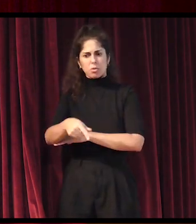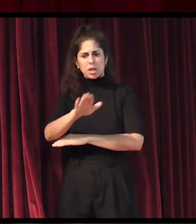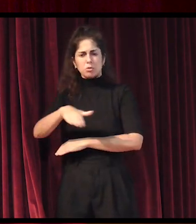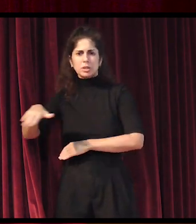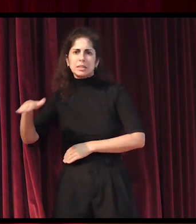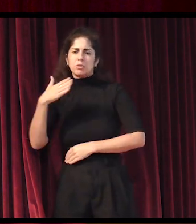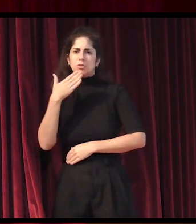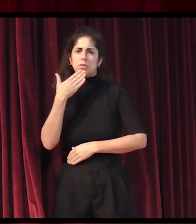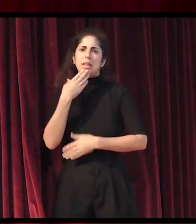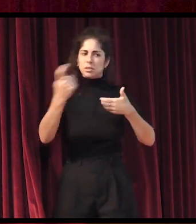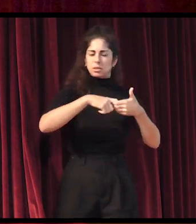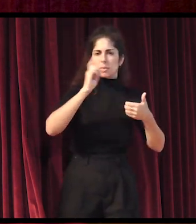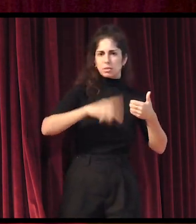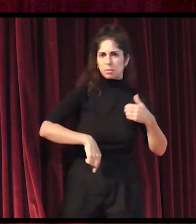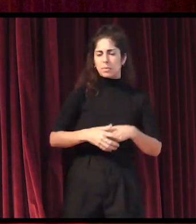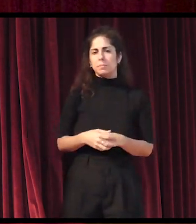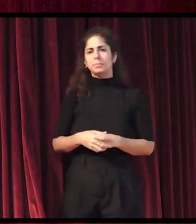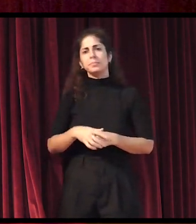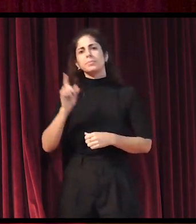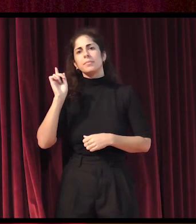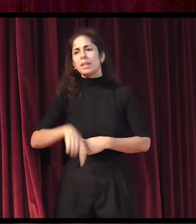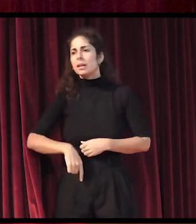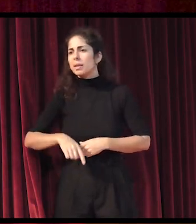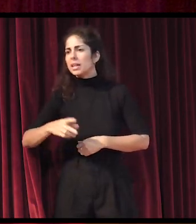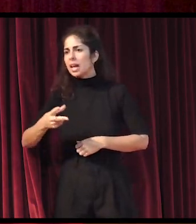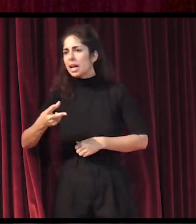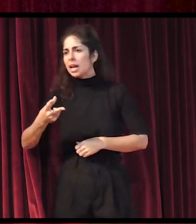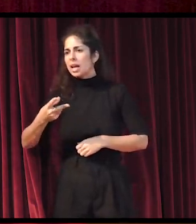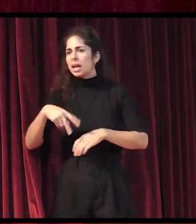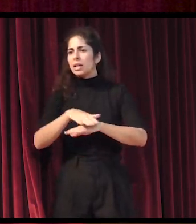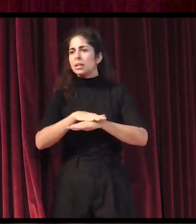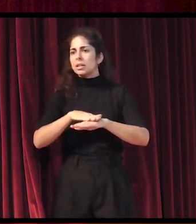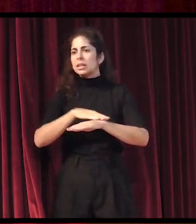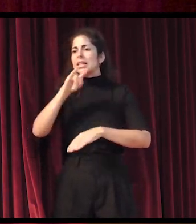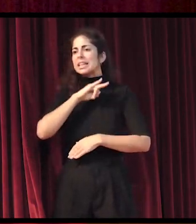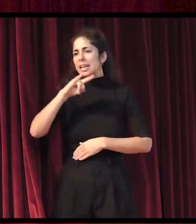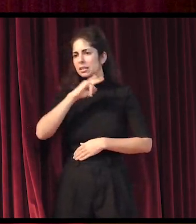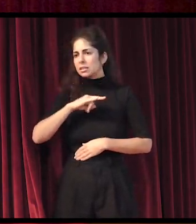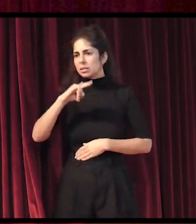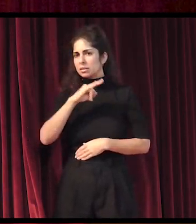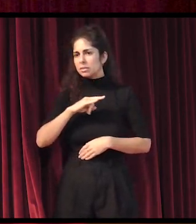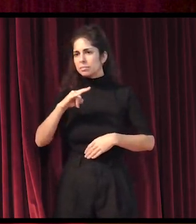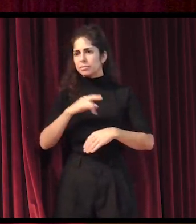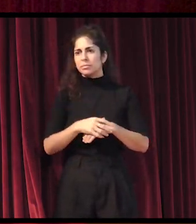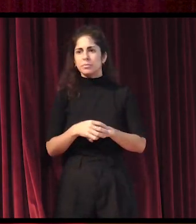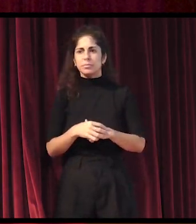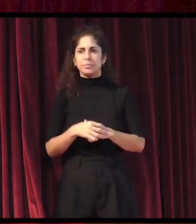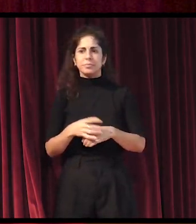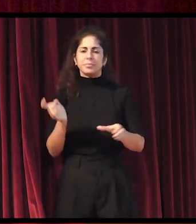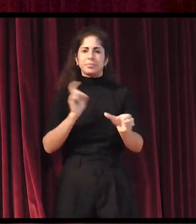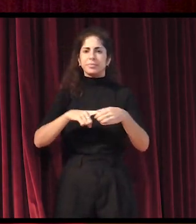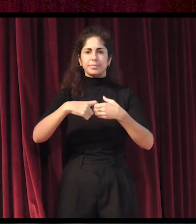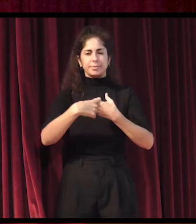territoriales. También la directora Sirache Serrano se ha pronunciado varias veces contra esta discriminación, ya que estos niños son reconocidos legalmente